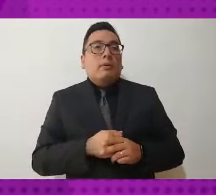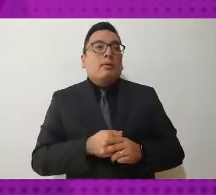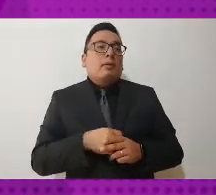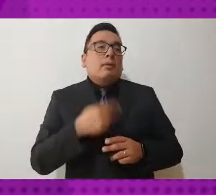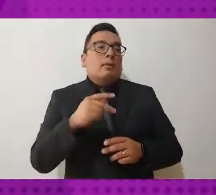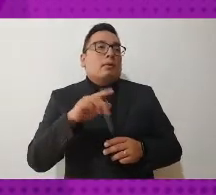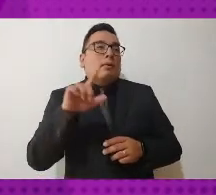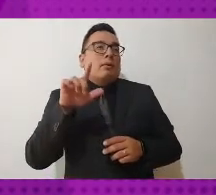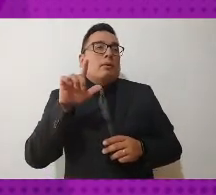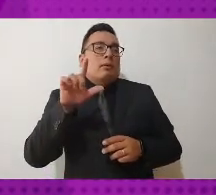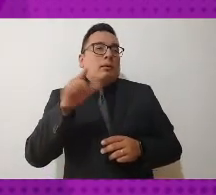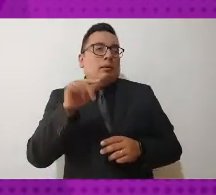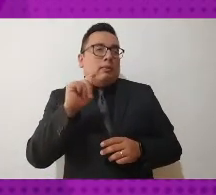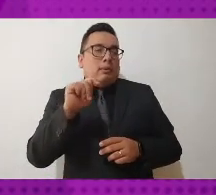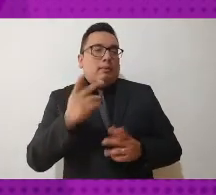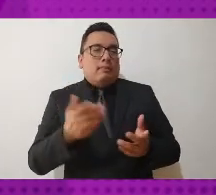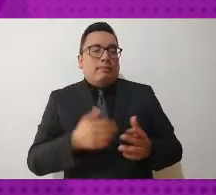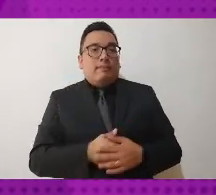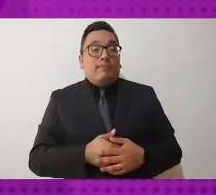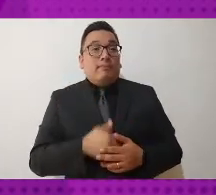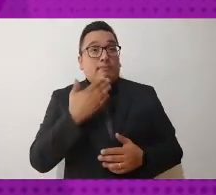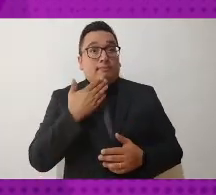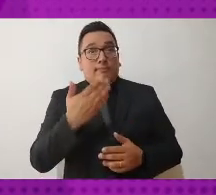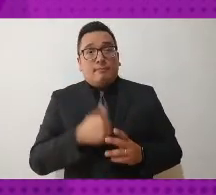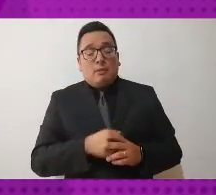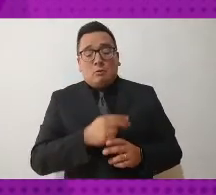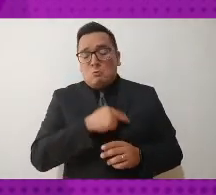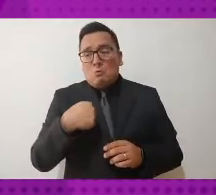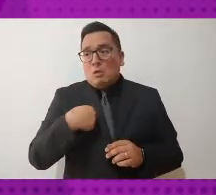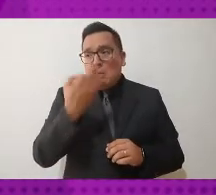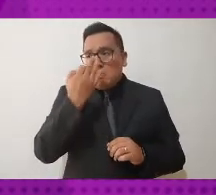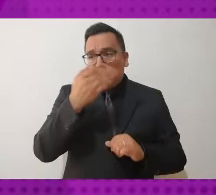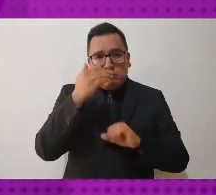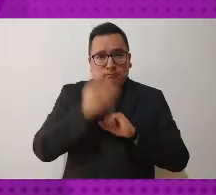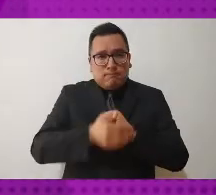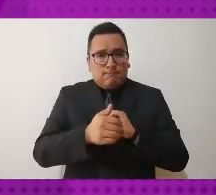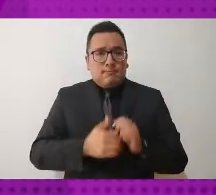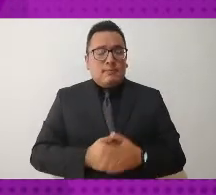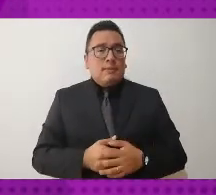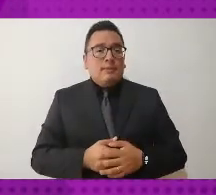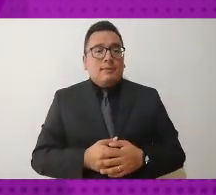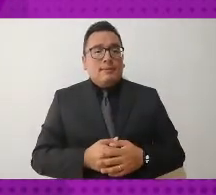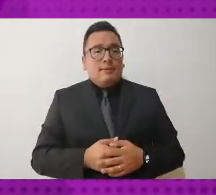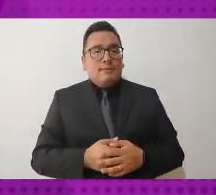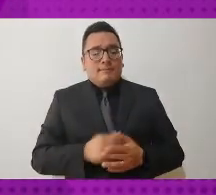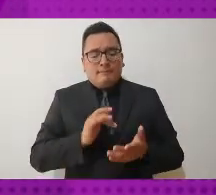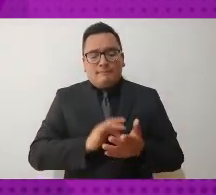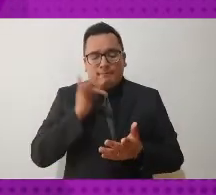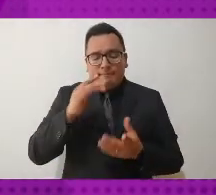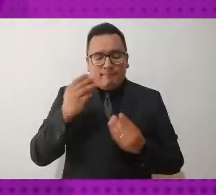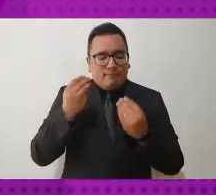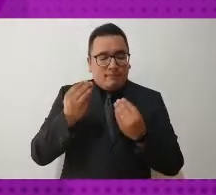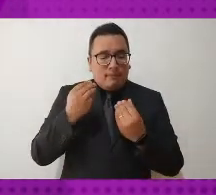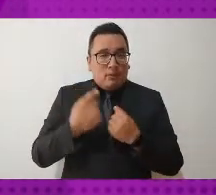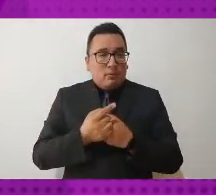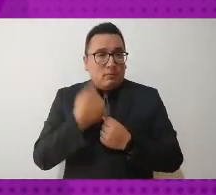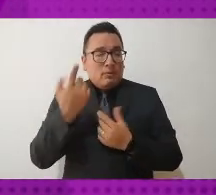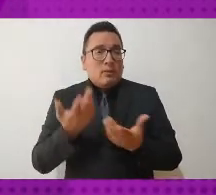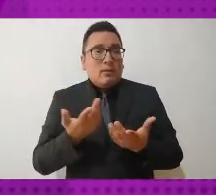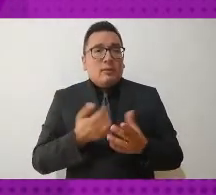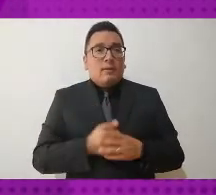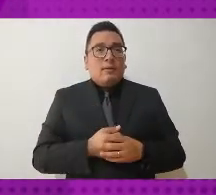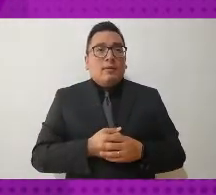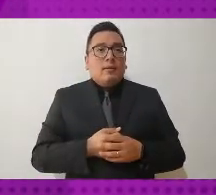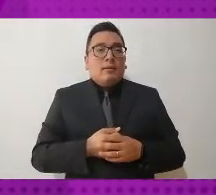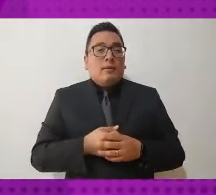pertenecer a la diversidad sexual Muy bien pues estamos terminando este este programa Yo te agradezco mucho Carlos por